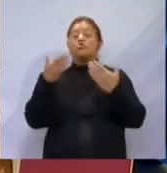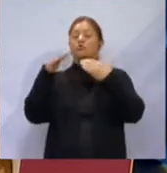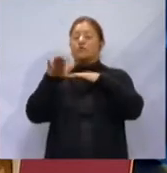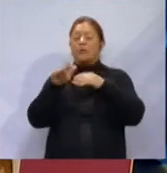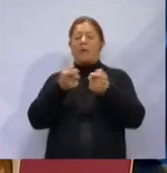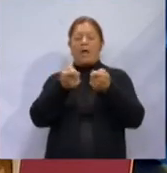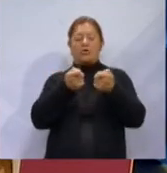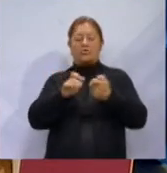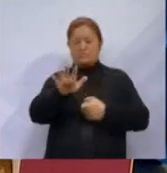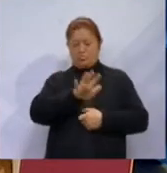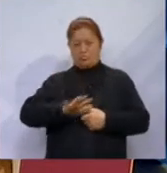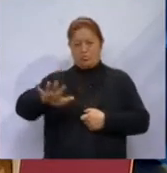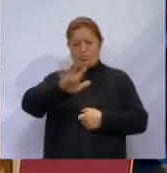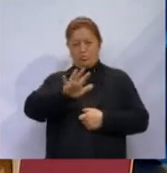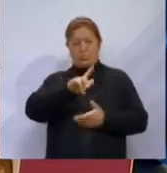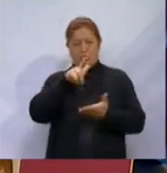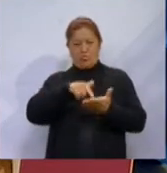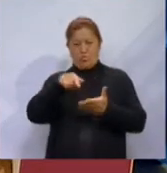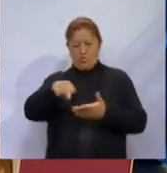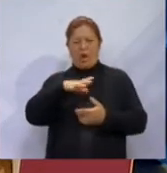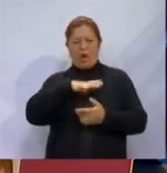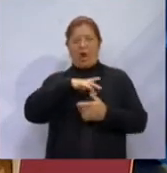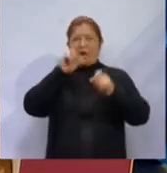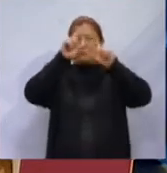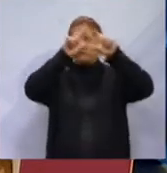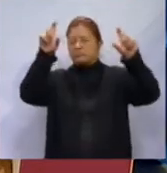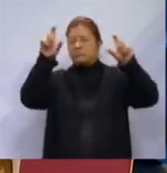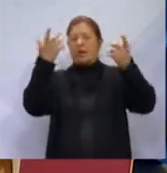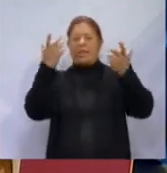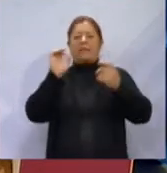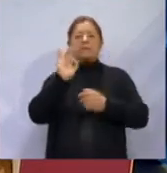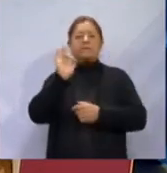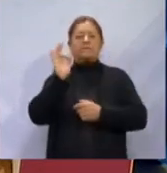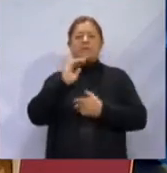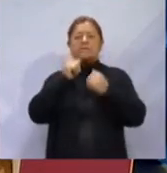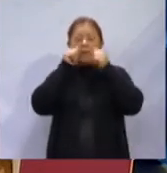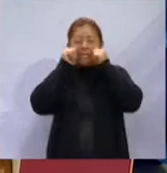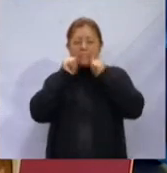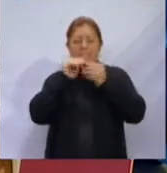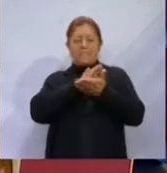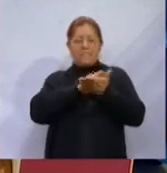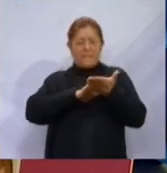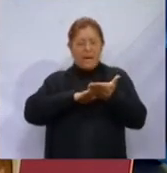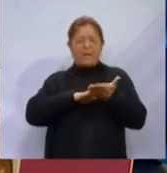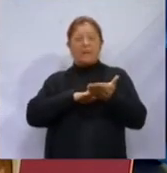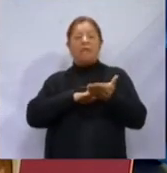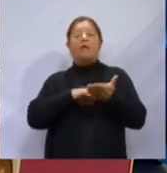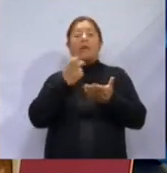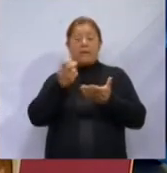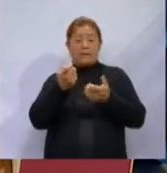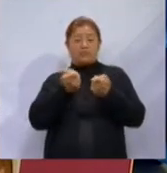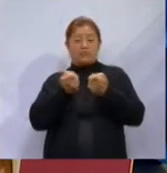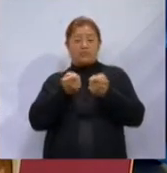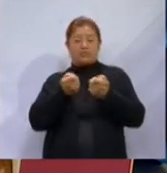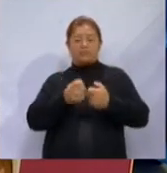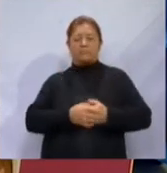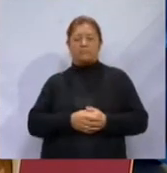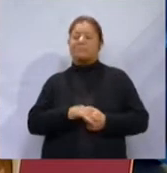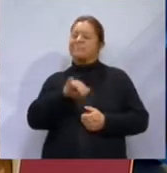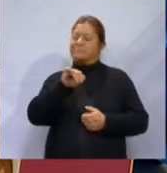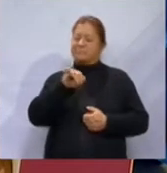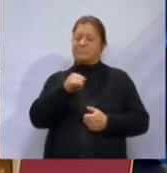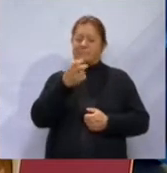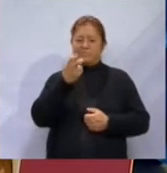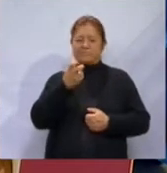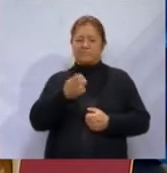espacios, algunas de las señalizaciones de Braille en algunas escuelas son un ejemplo de ajustes razonables. Así es, y ese